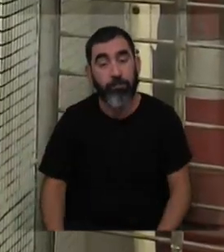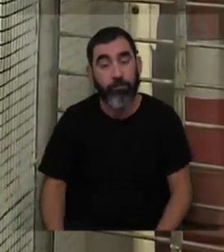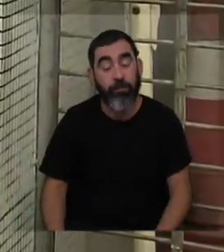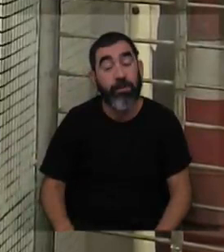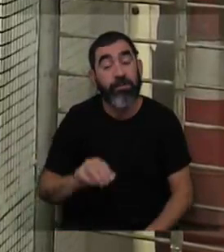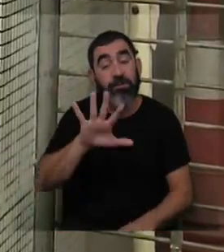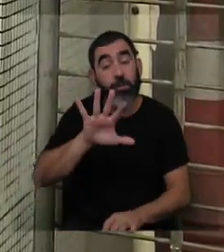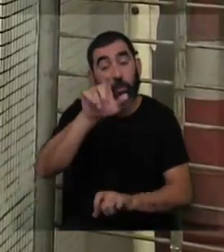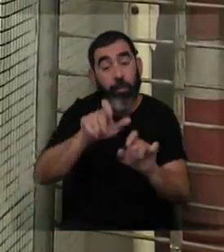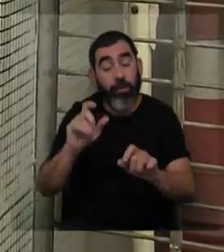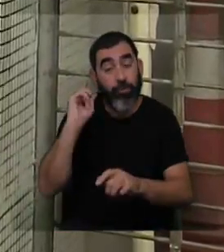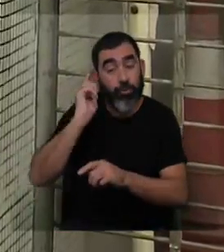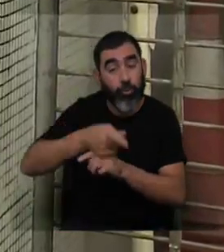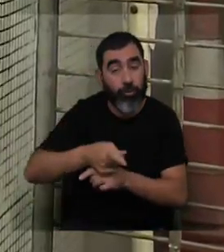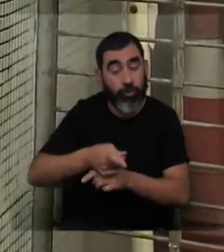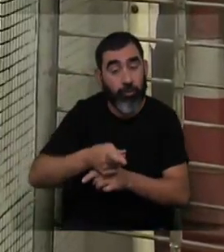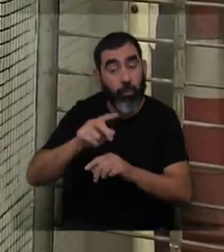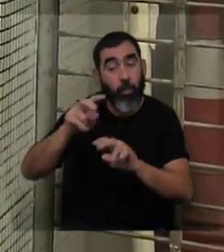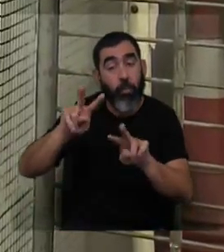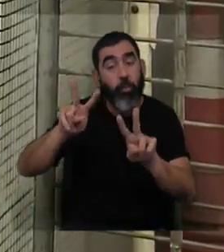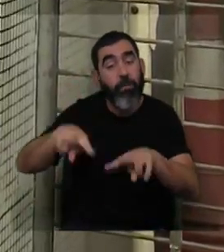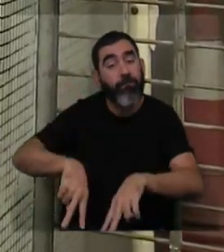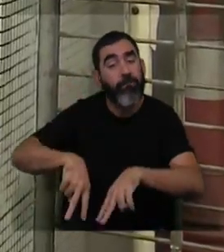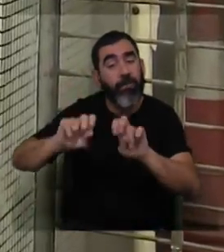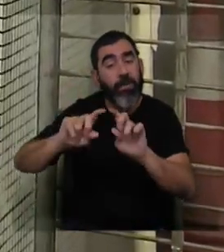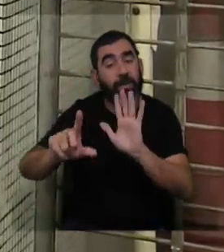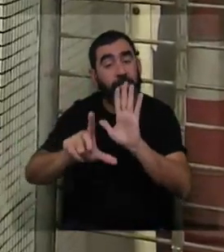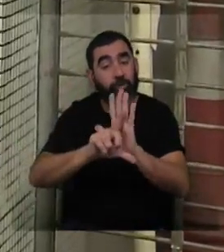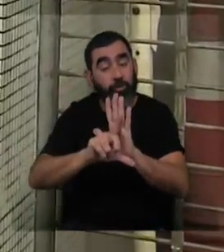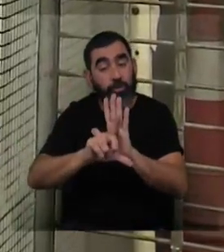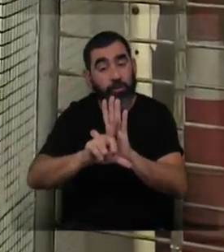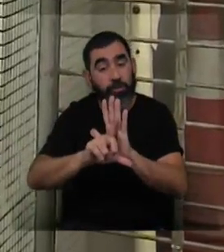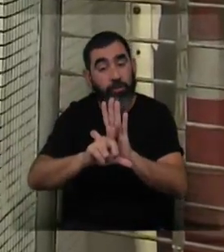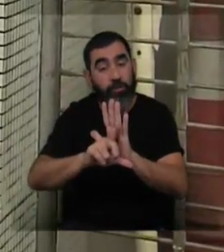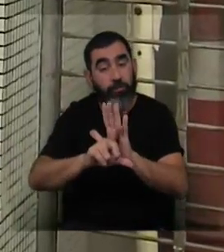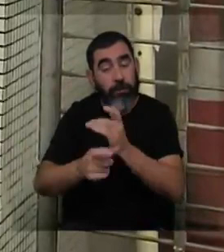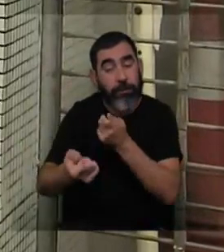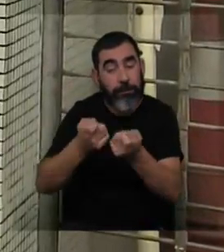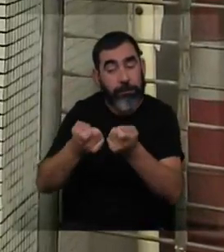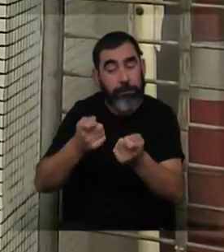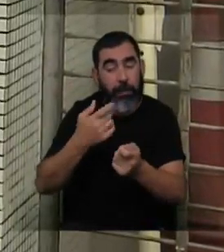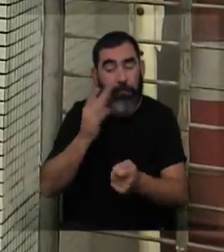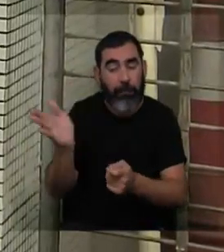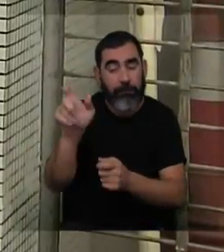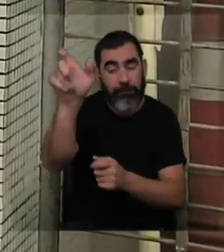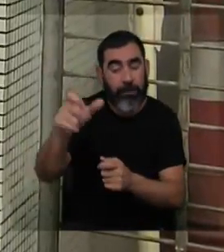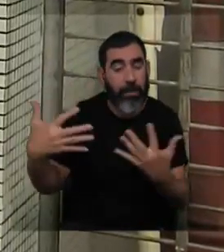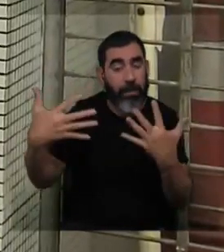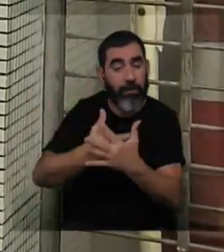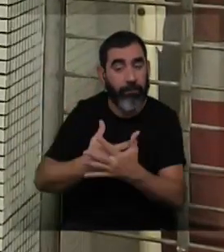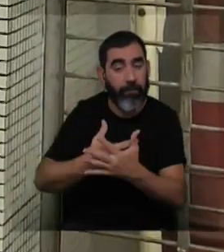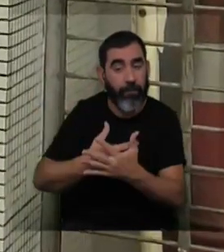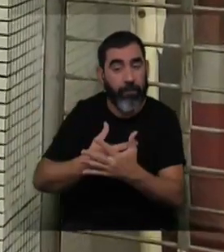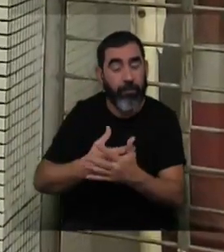hay 5 personas más imputadas por investigaciones ilegales que se realizaron para intentar desacreditar a